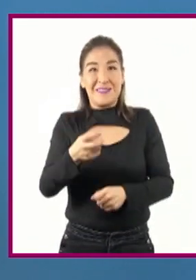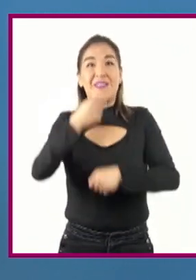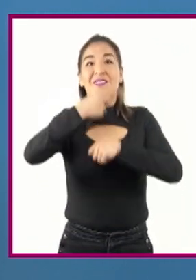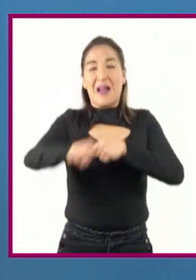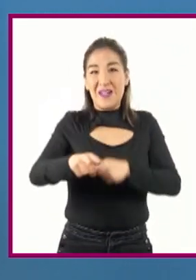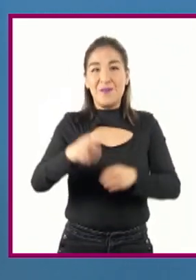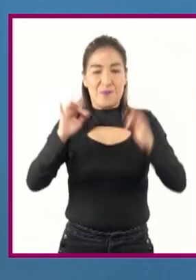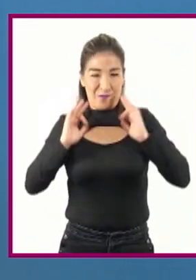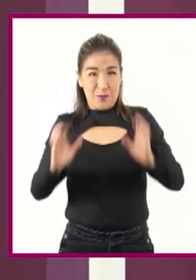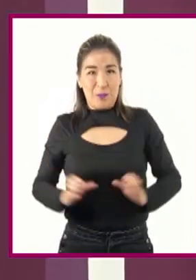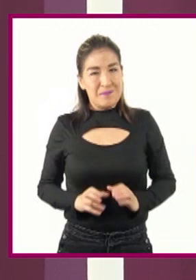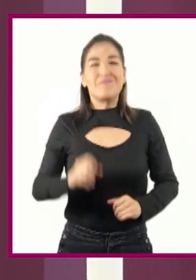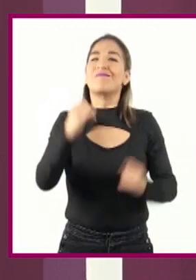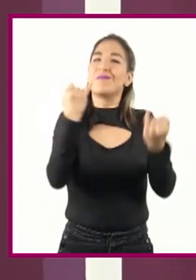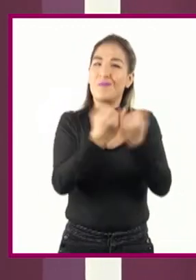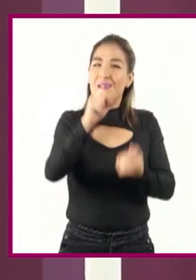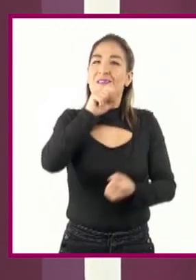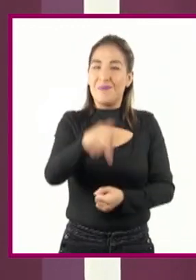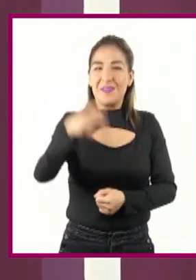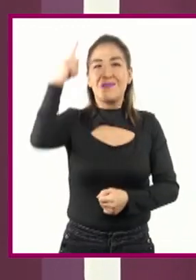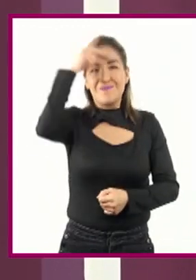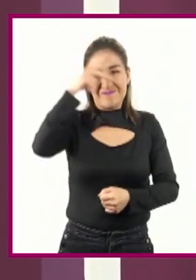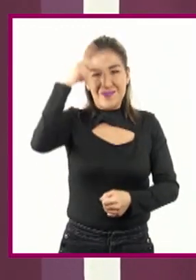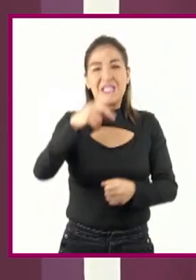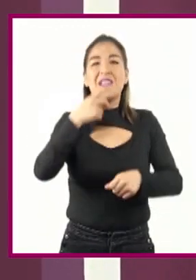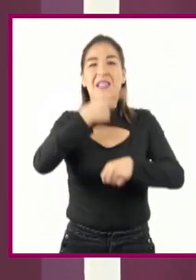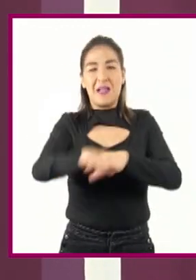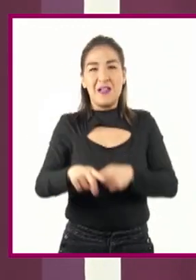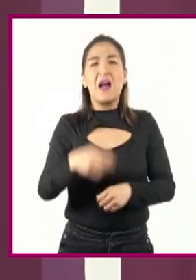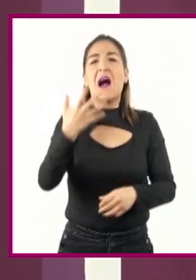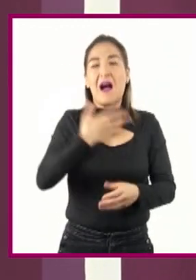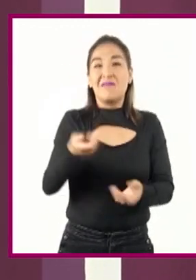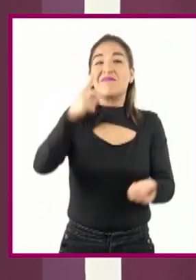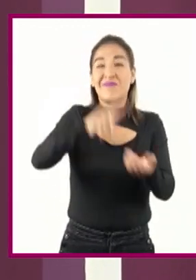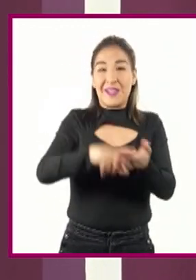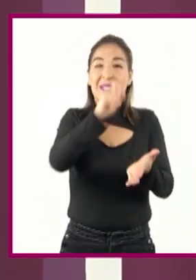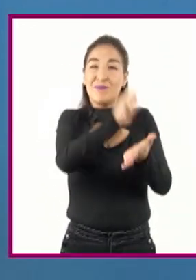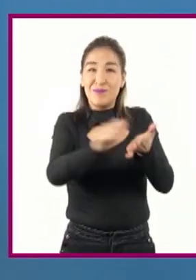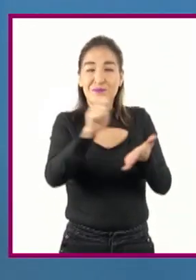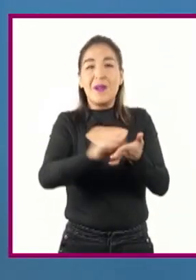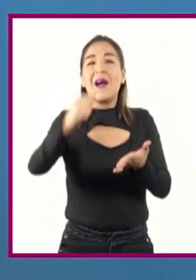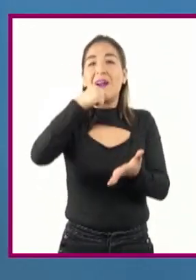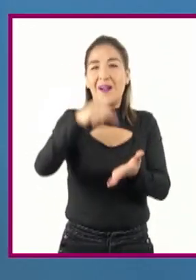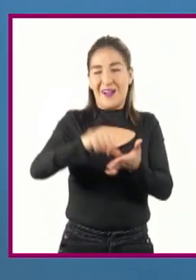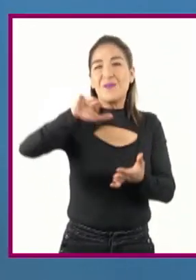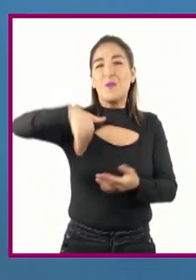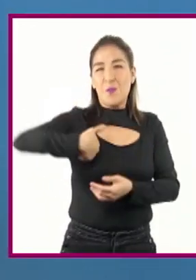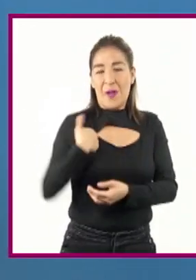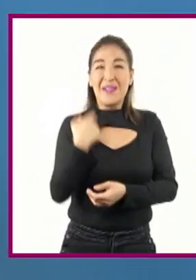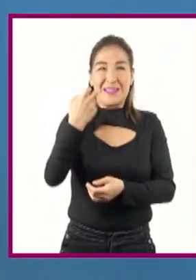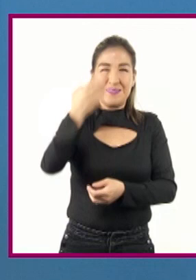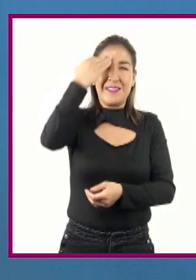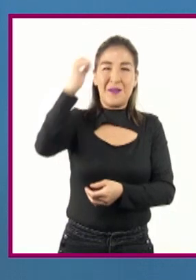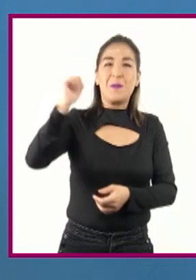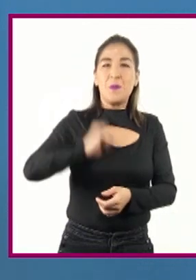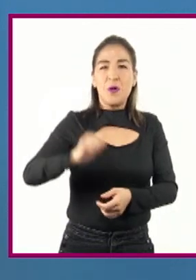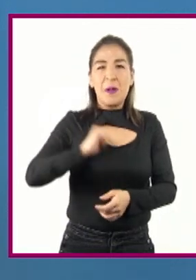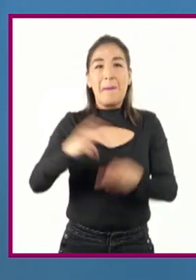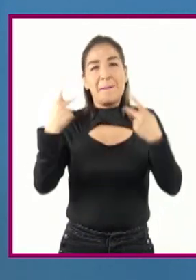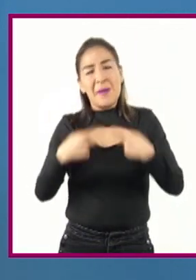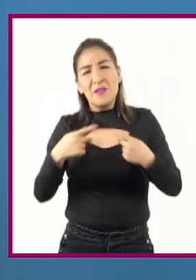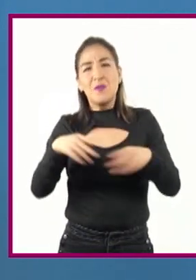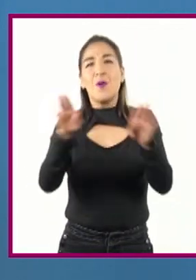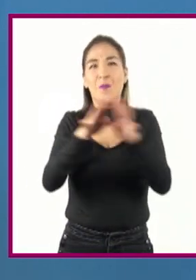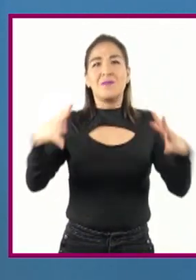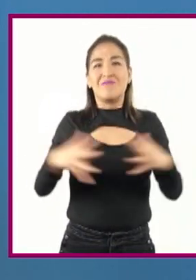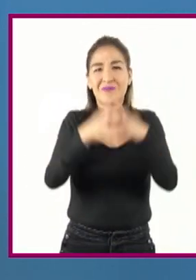también psicológicos en los soldados. Hay cartas de la época donde los combatientes